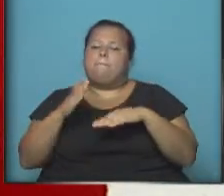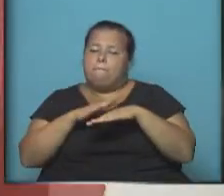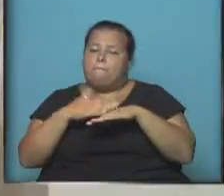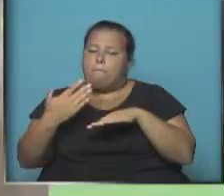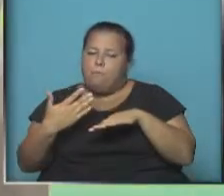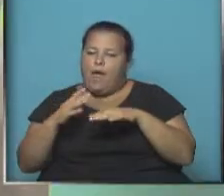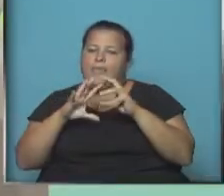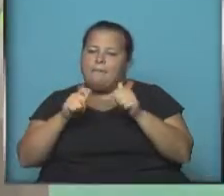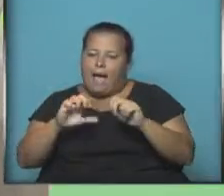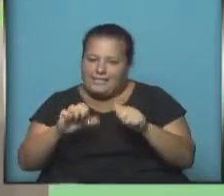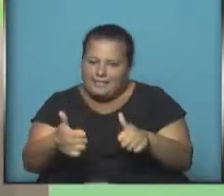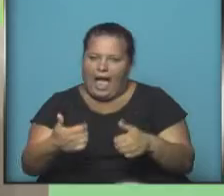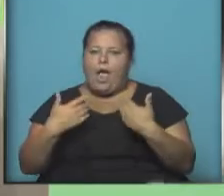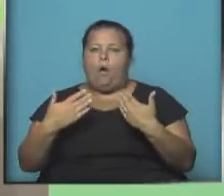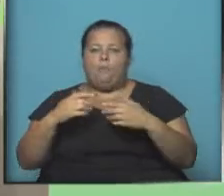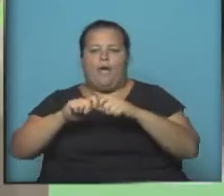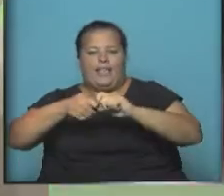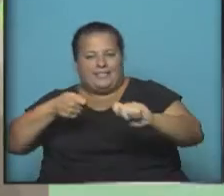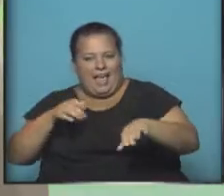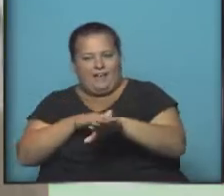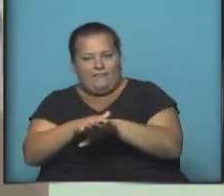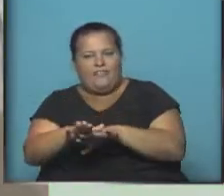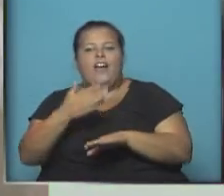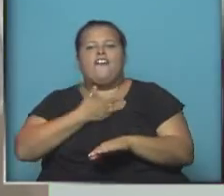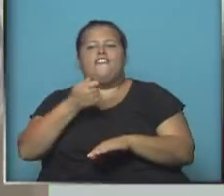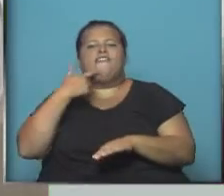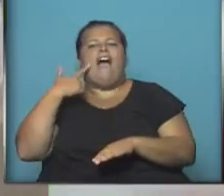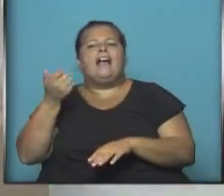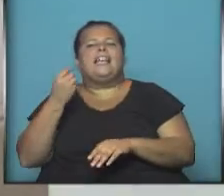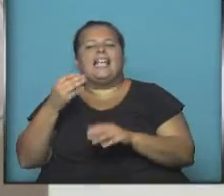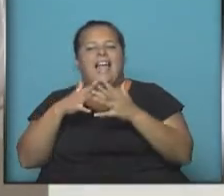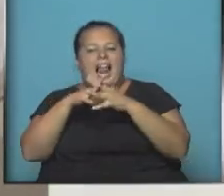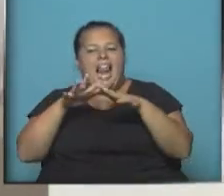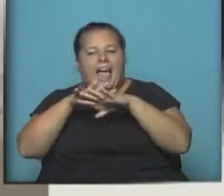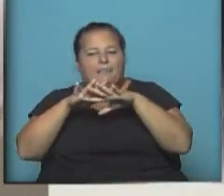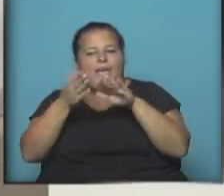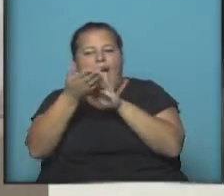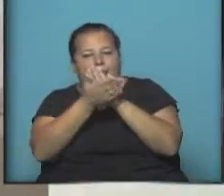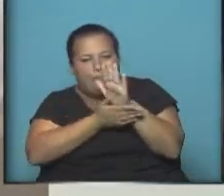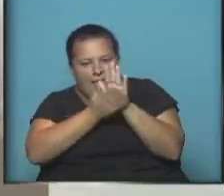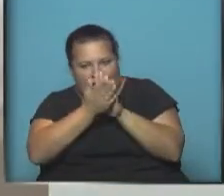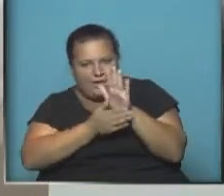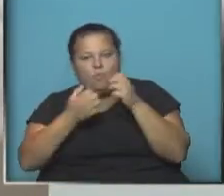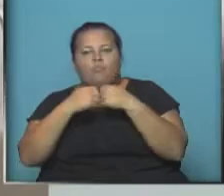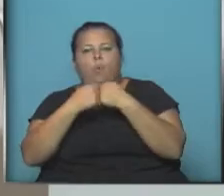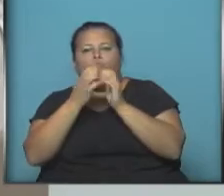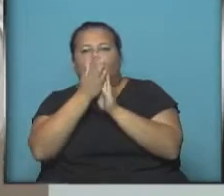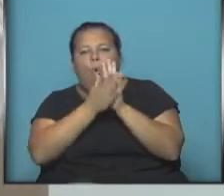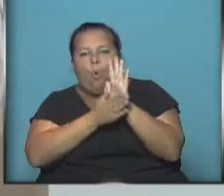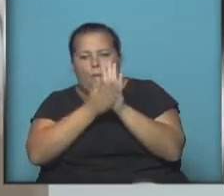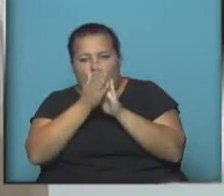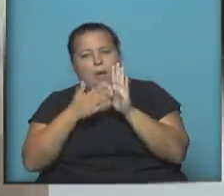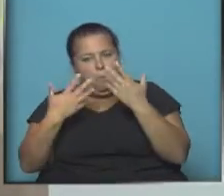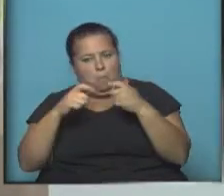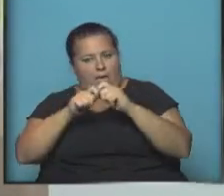puede masajear, se puede elongar la fascia. La fascia es como el tejido que está en la planta del pie, es el músculo que está en la planta del pie. Eso se